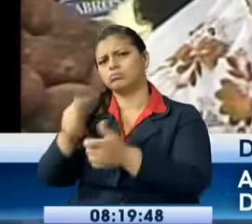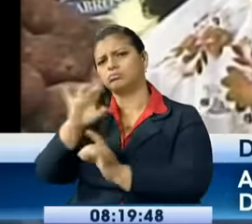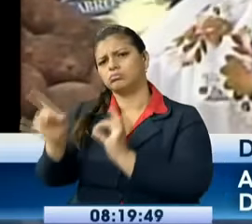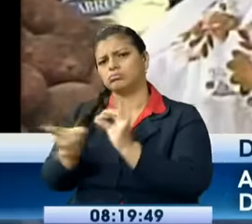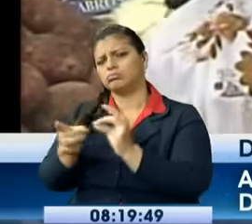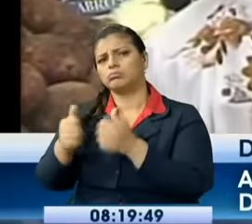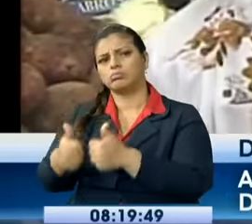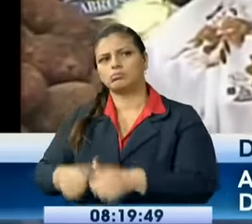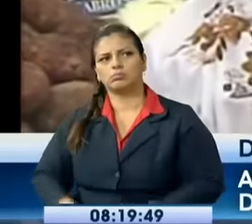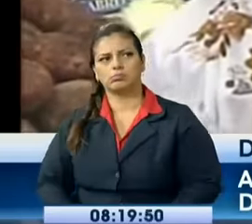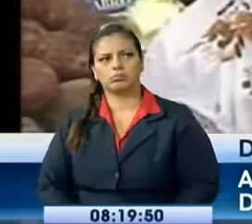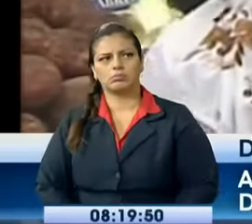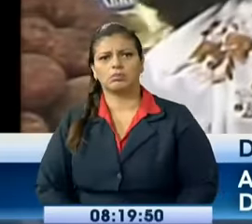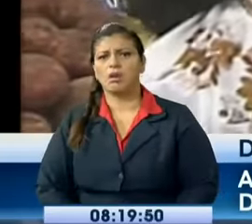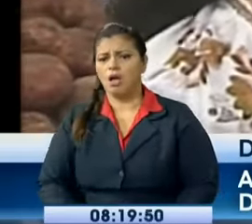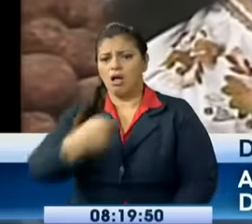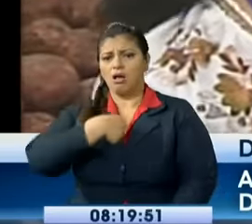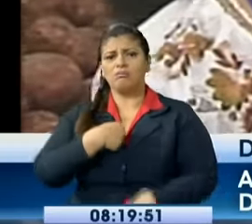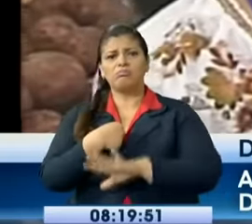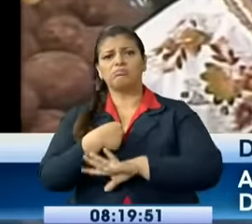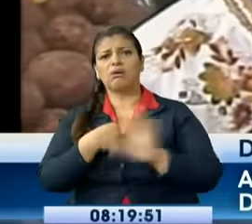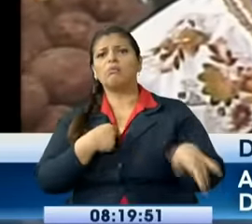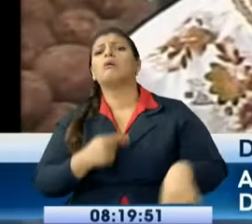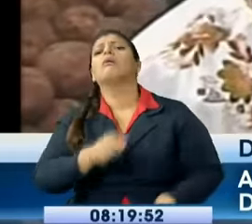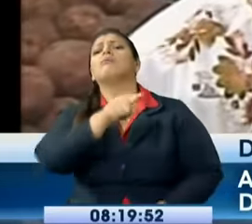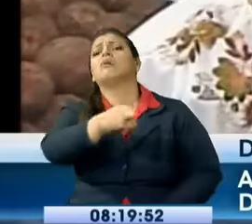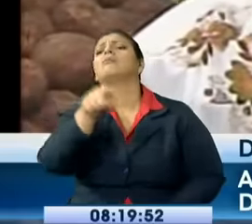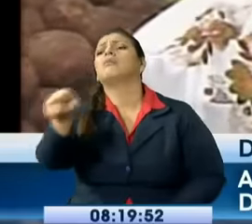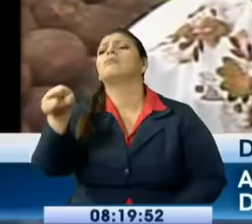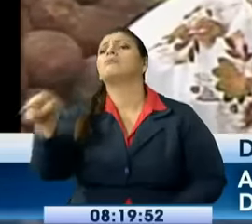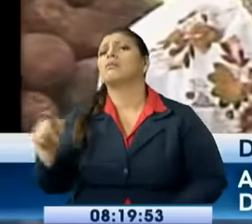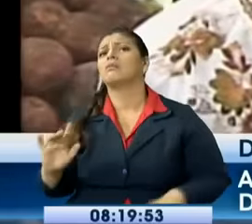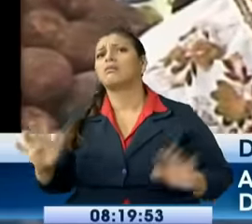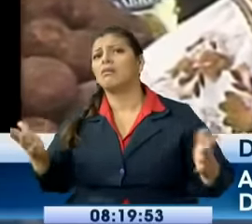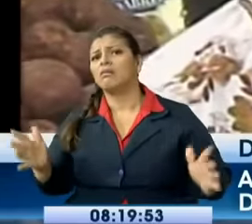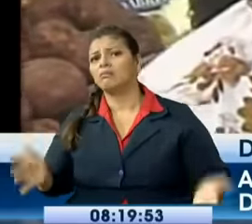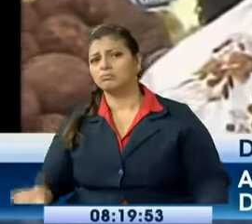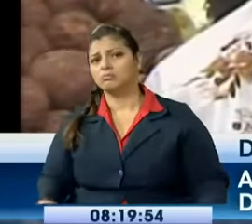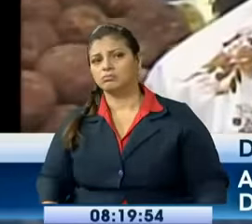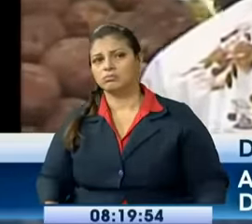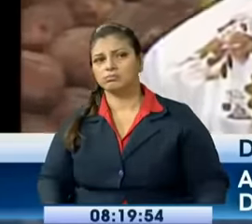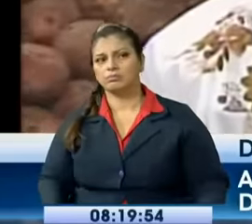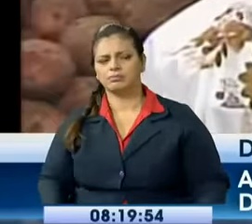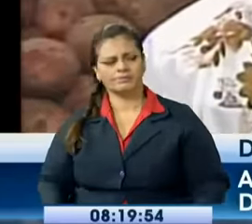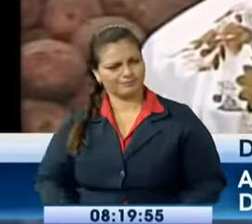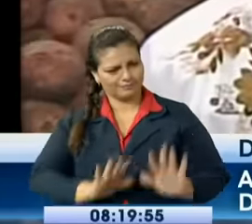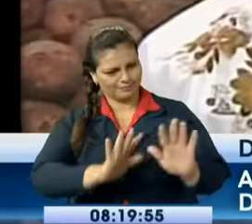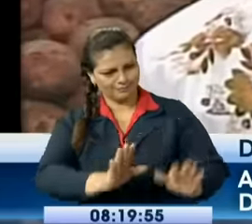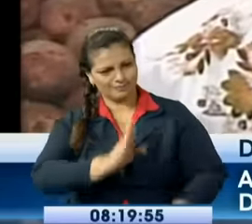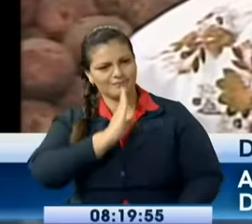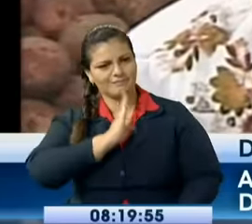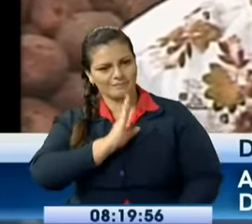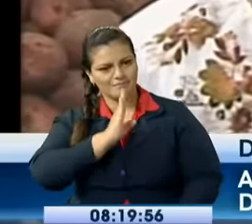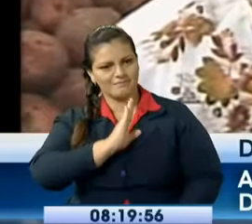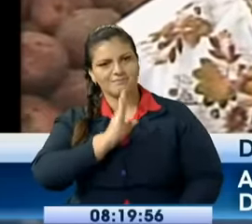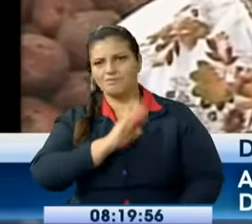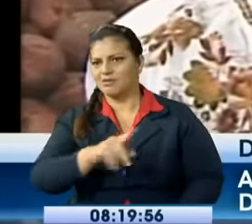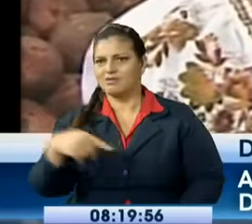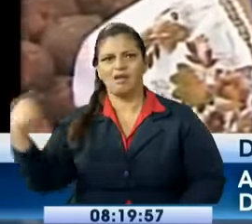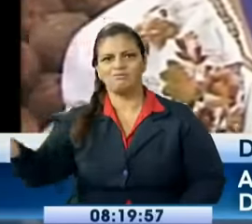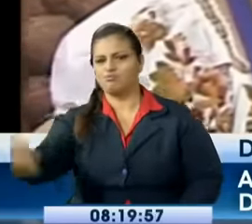¿y por qué no le pesan las demás personas que tiene aquí? A ver, eso yo quiero decir. Aquí en este momento, madre, ya se va a registrar, olvídese. Eso es para